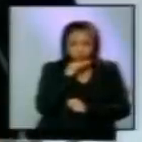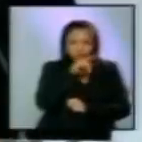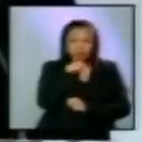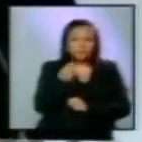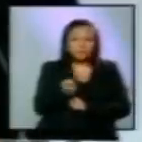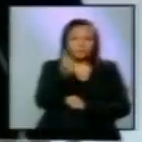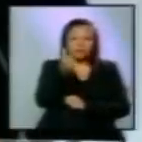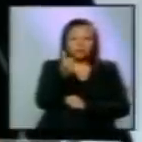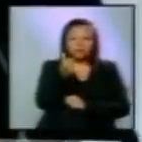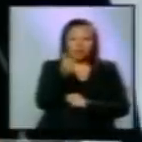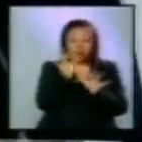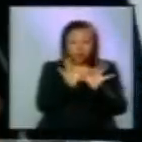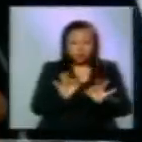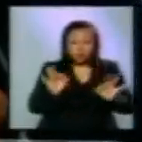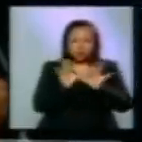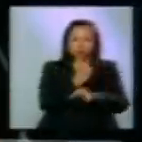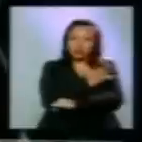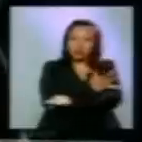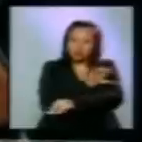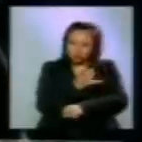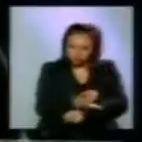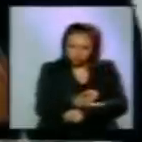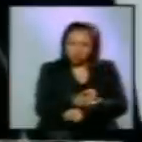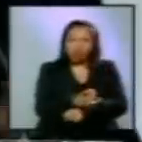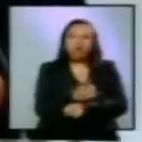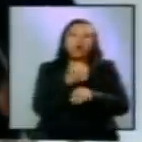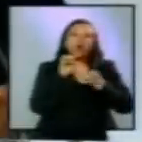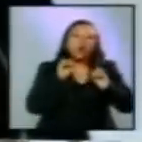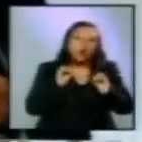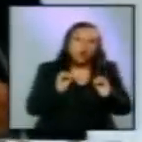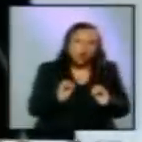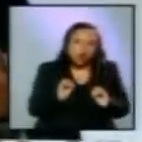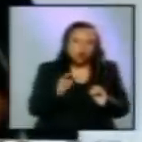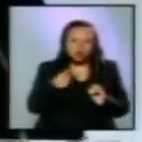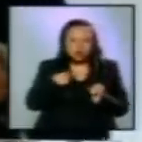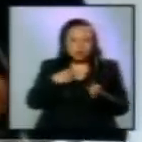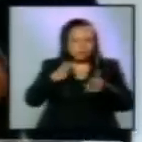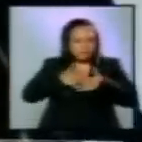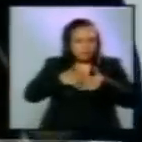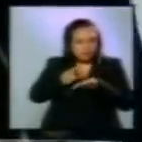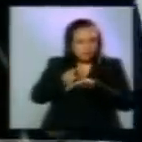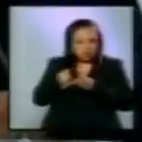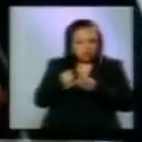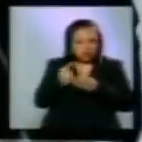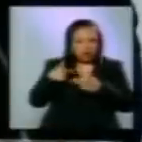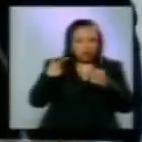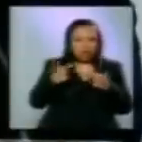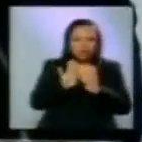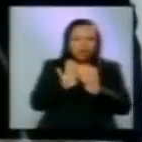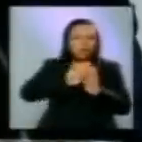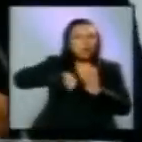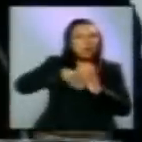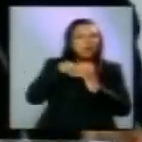¿Ponemos por delante la honestidad o decidimos, cuando menos en lo que toca a nuestra generación,